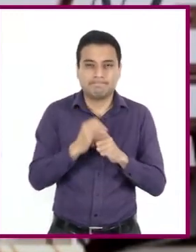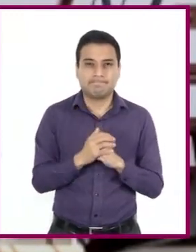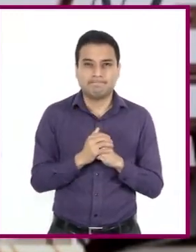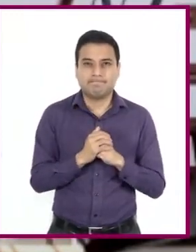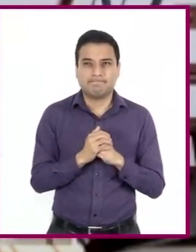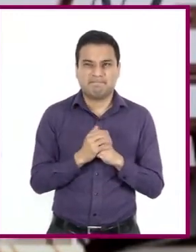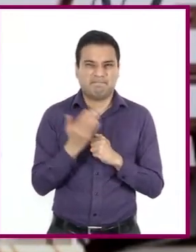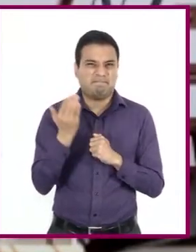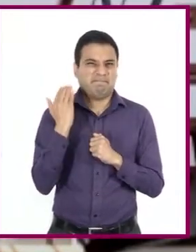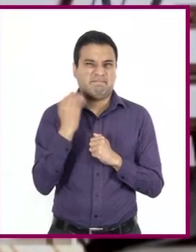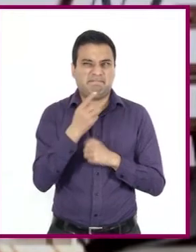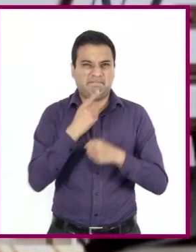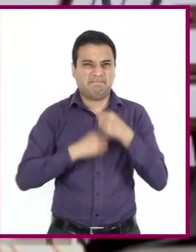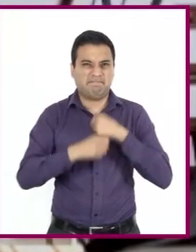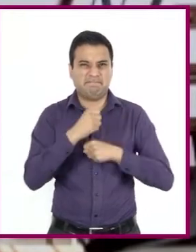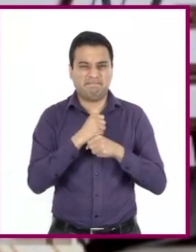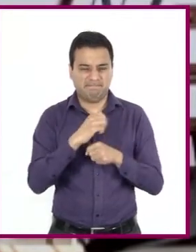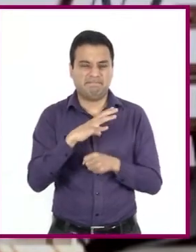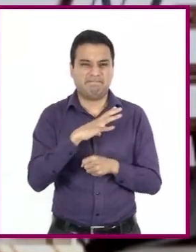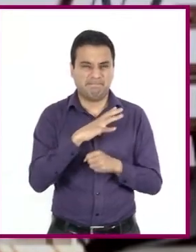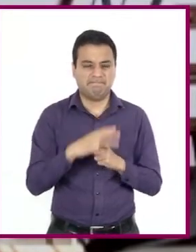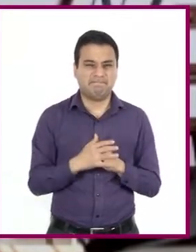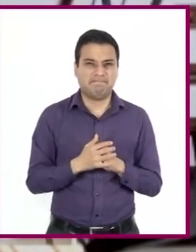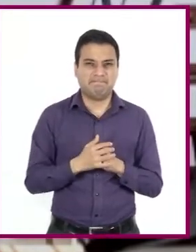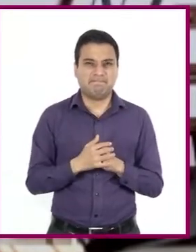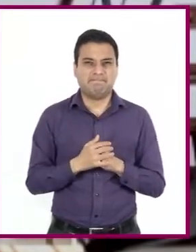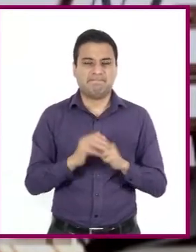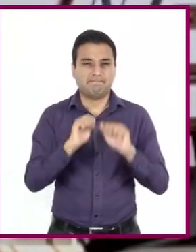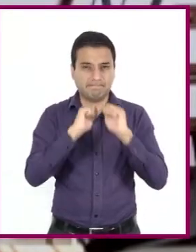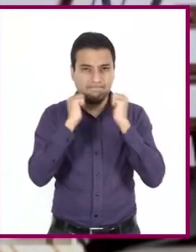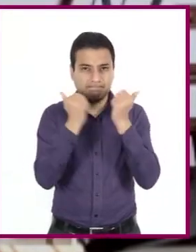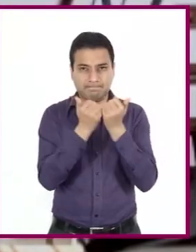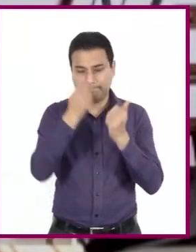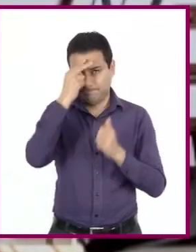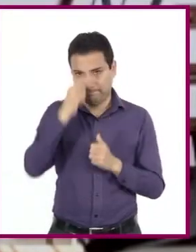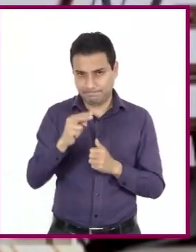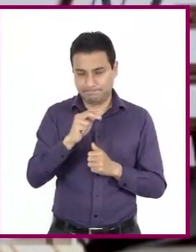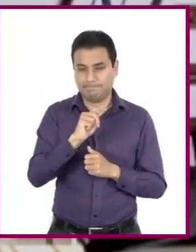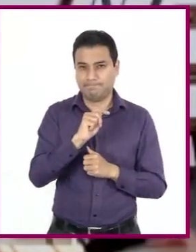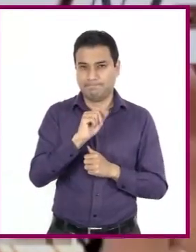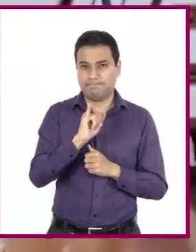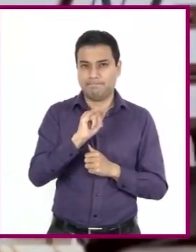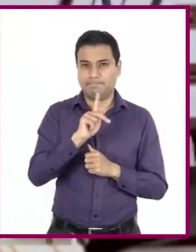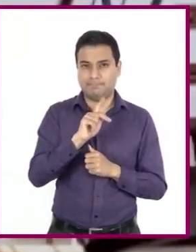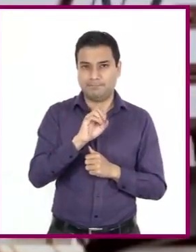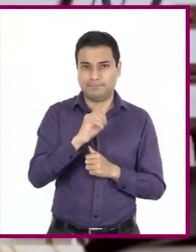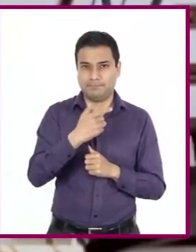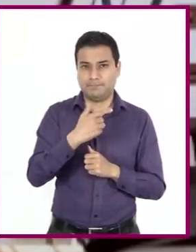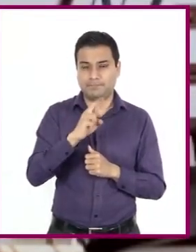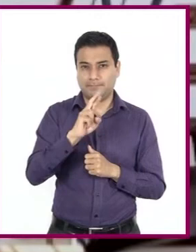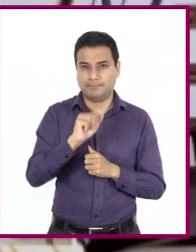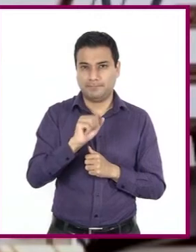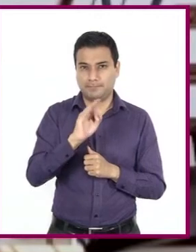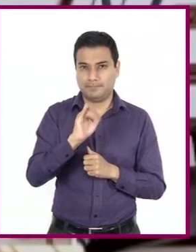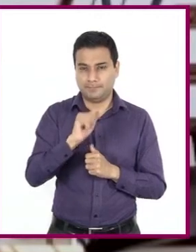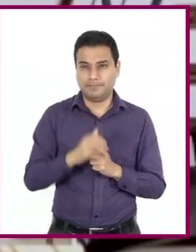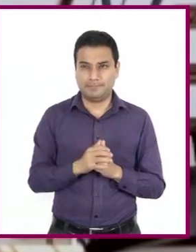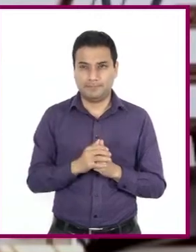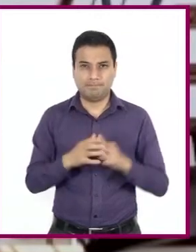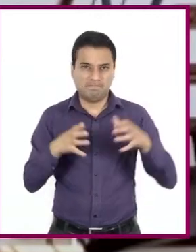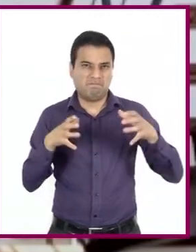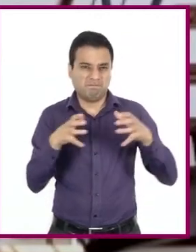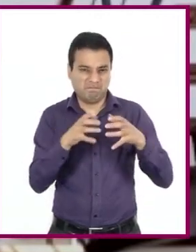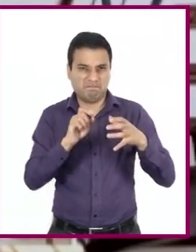tiene apenas un año, creada la Asociación Mexicana de Tipografía, que conjunta a tipógrafos